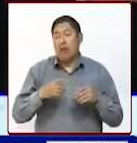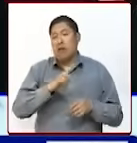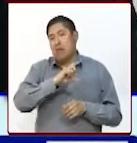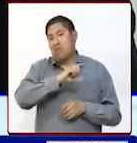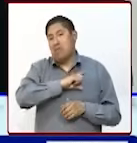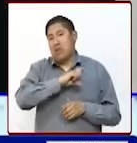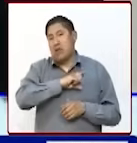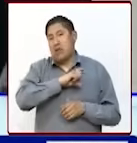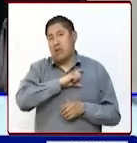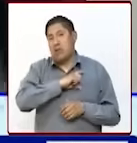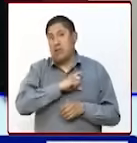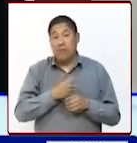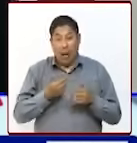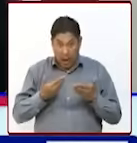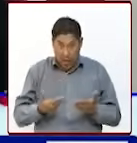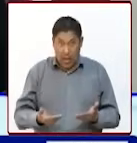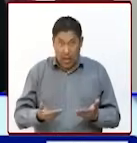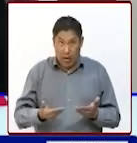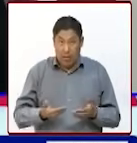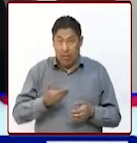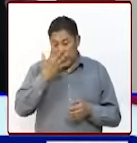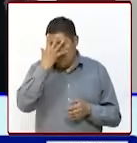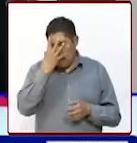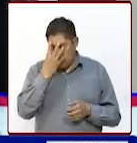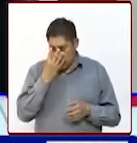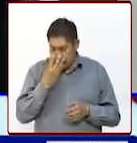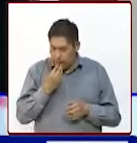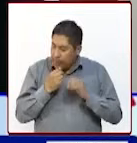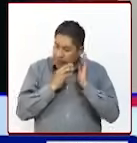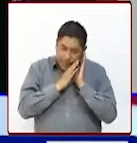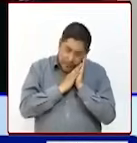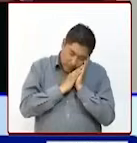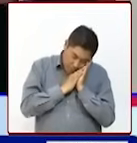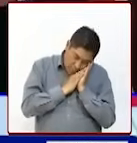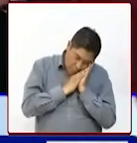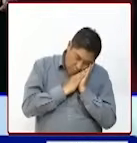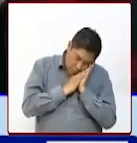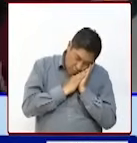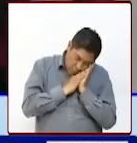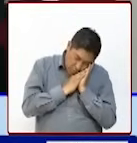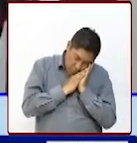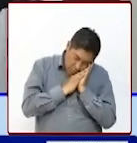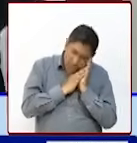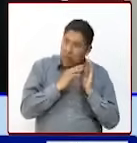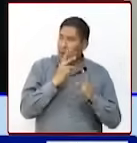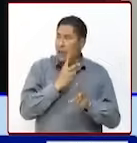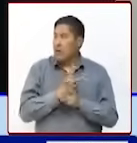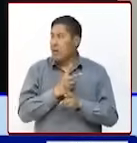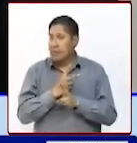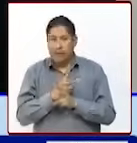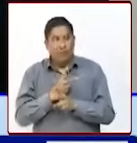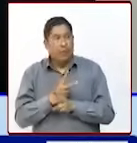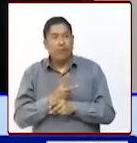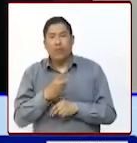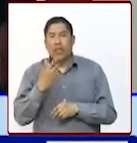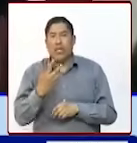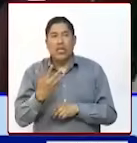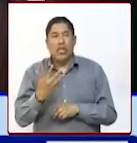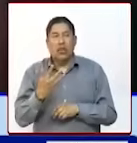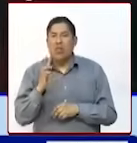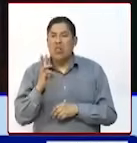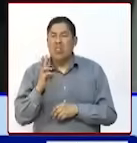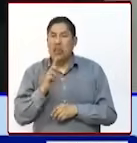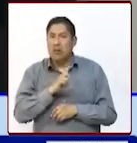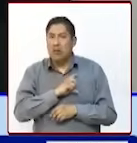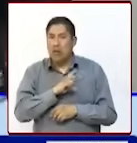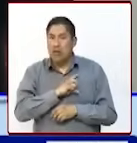noche va a dormir justamente acá para poder permanecer y para poder también estar con el resguardo de más de 5 a 6